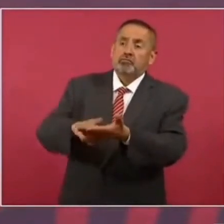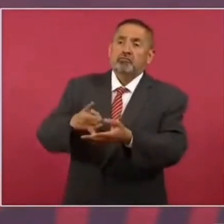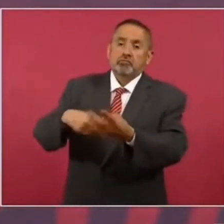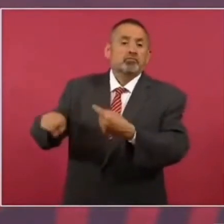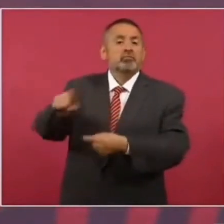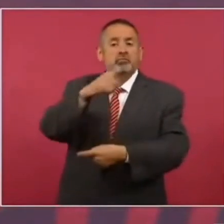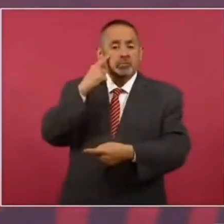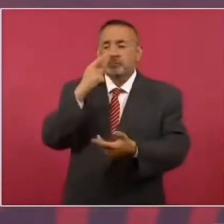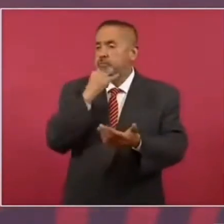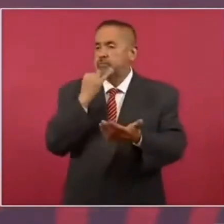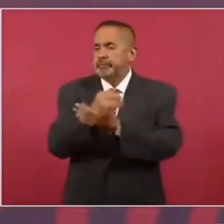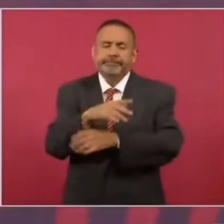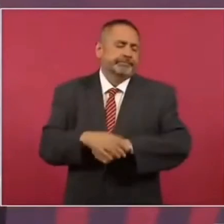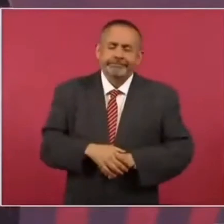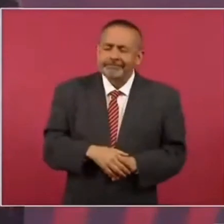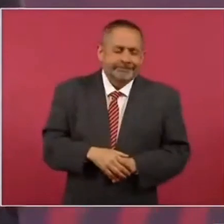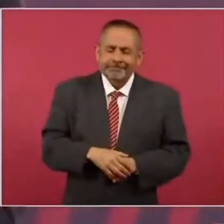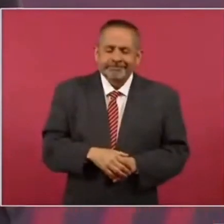Es lo que